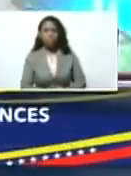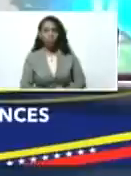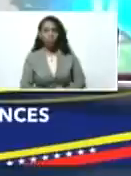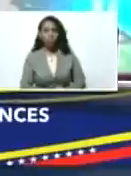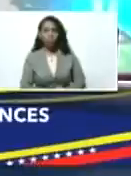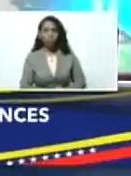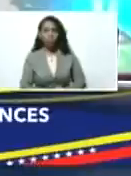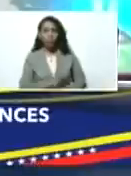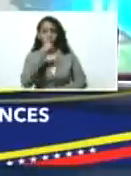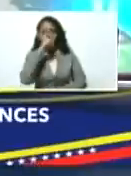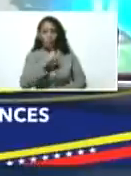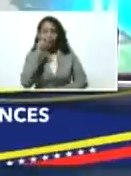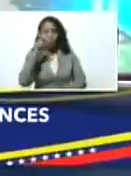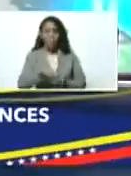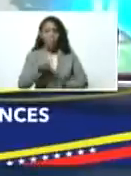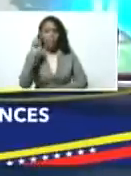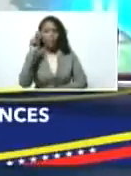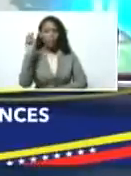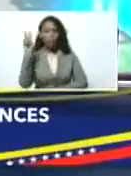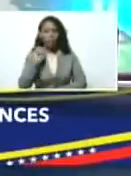del año 2022.